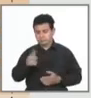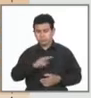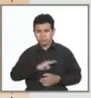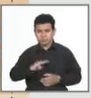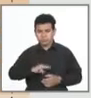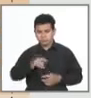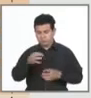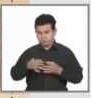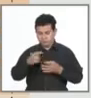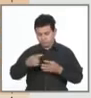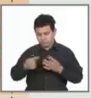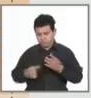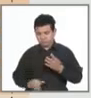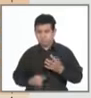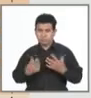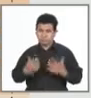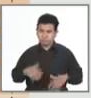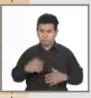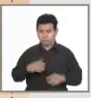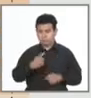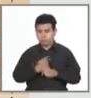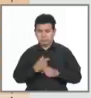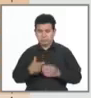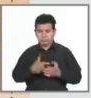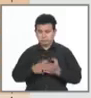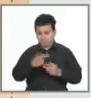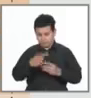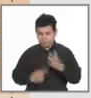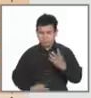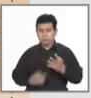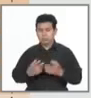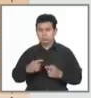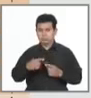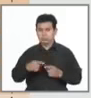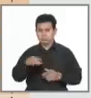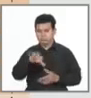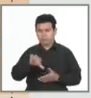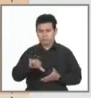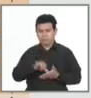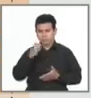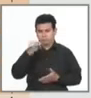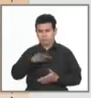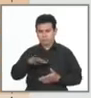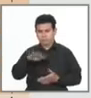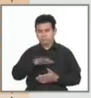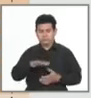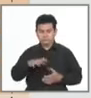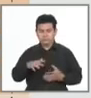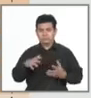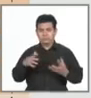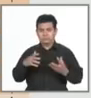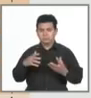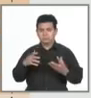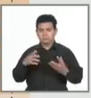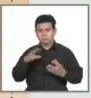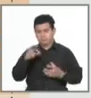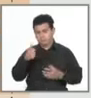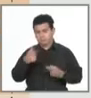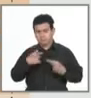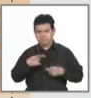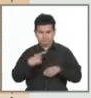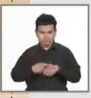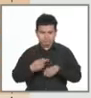municipios resaltan de estos que en el municipio de oaxaca de juárez existen 46